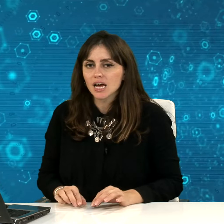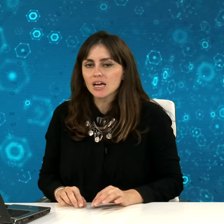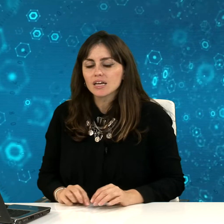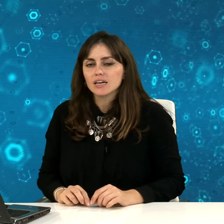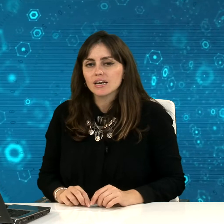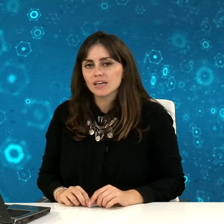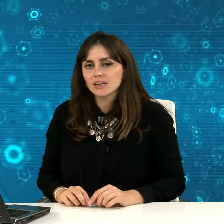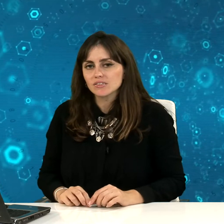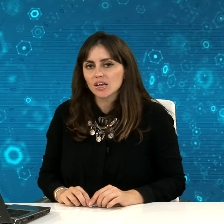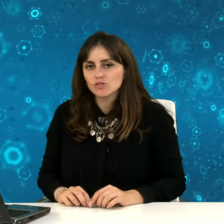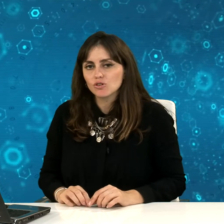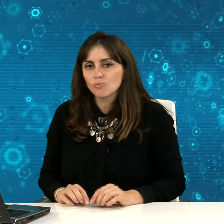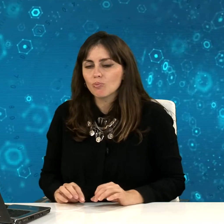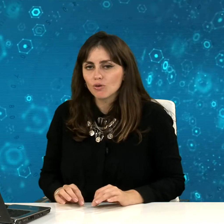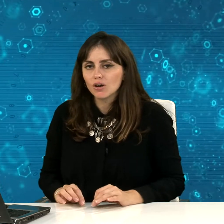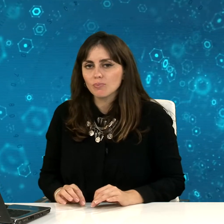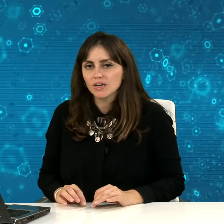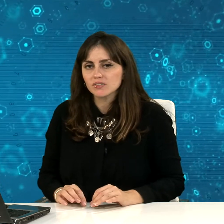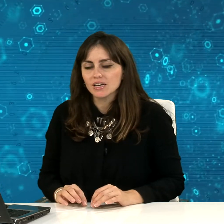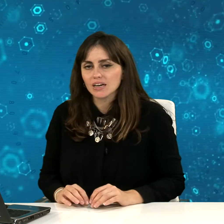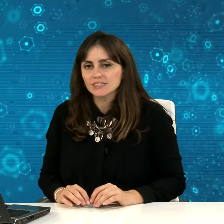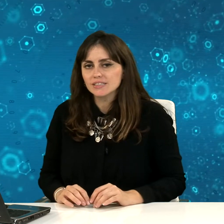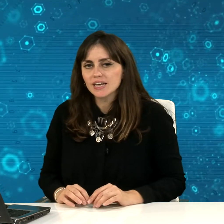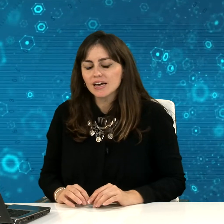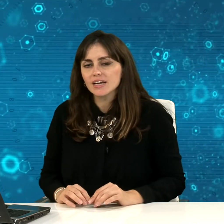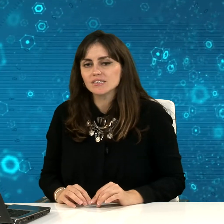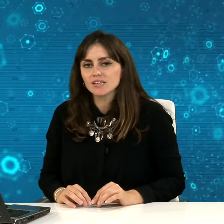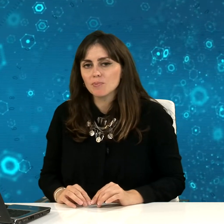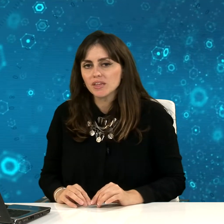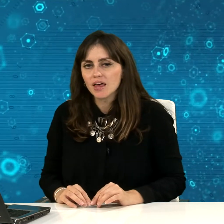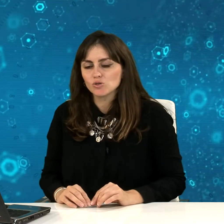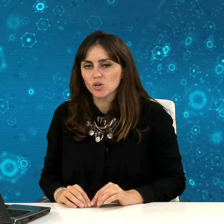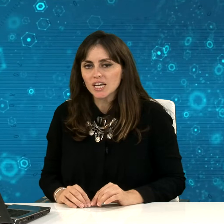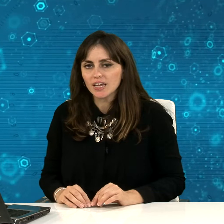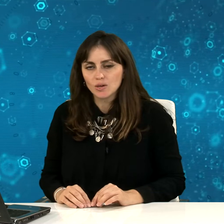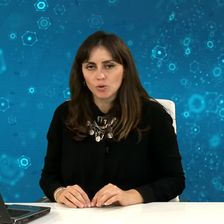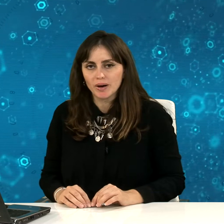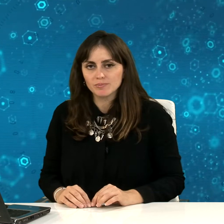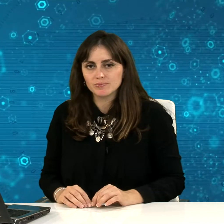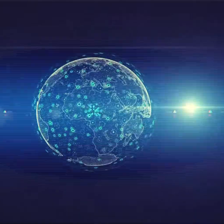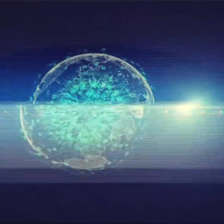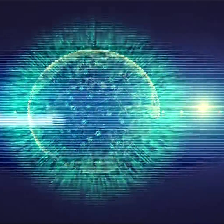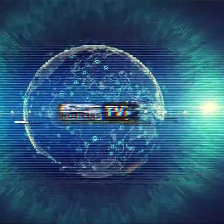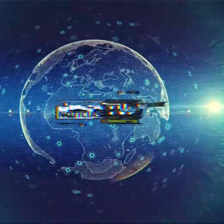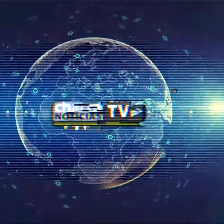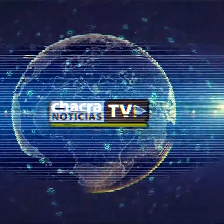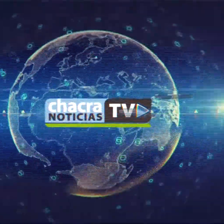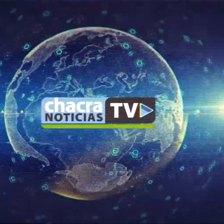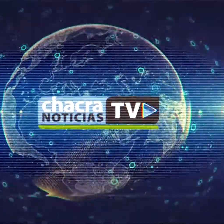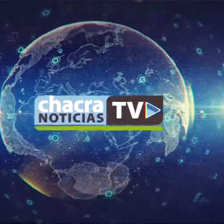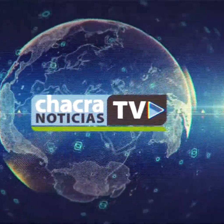ya regresando pone los pies en Argentina y así se despedía de su gira de Europa.